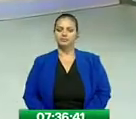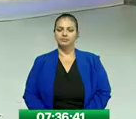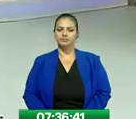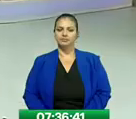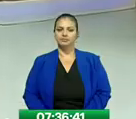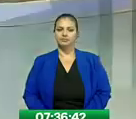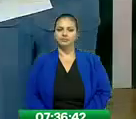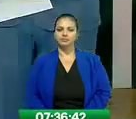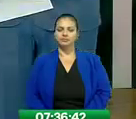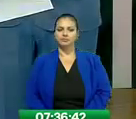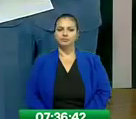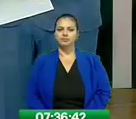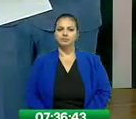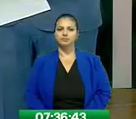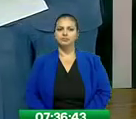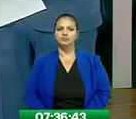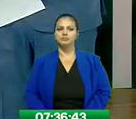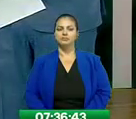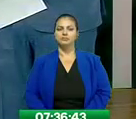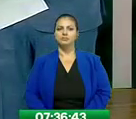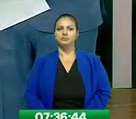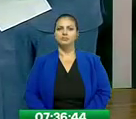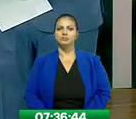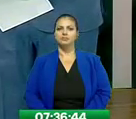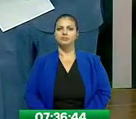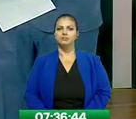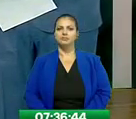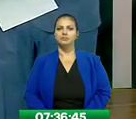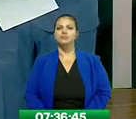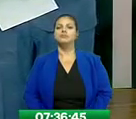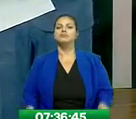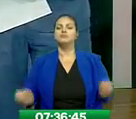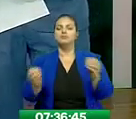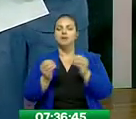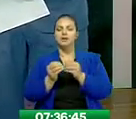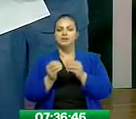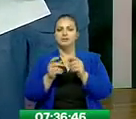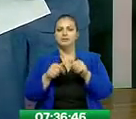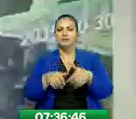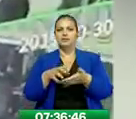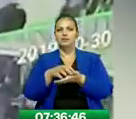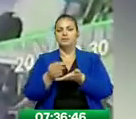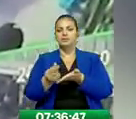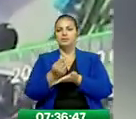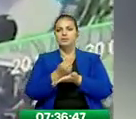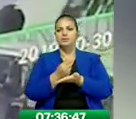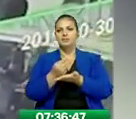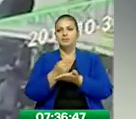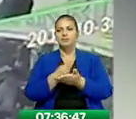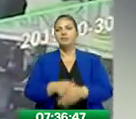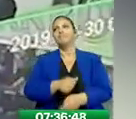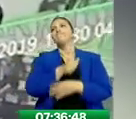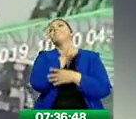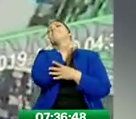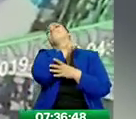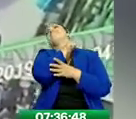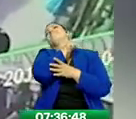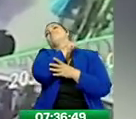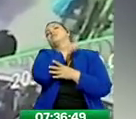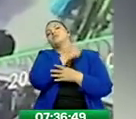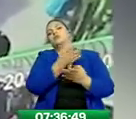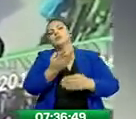Y ahora tenemos también imágenes de otro asalto aquí en la provincia del Guayas, en el cantón El